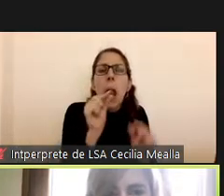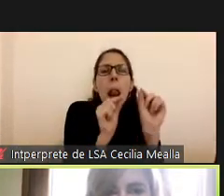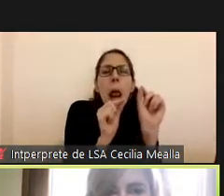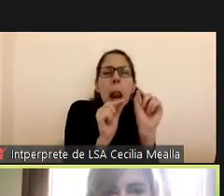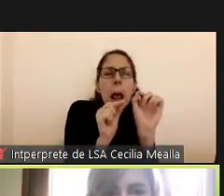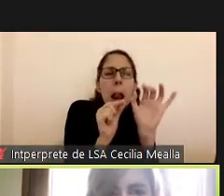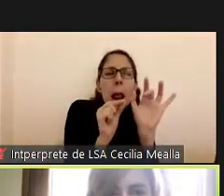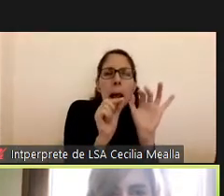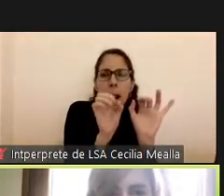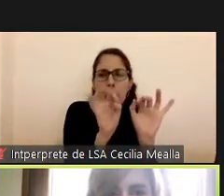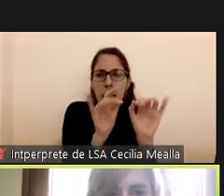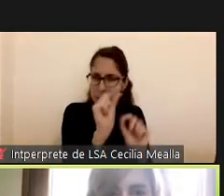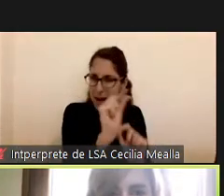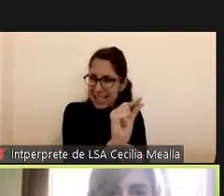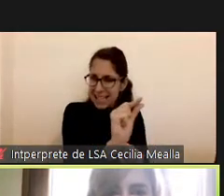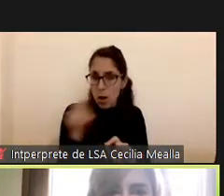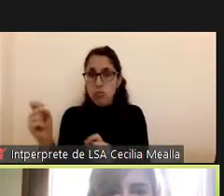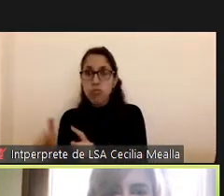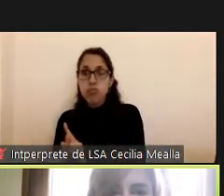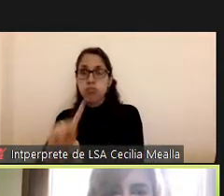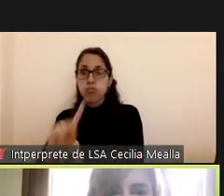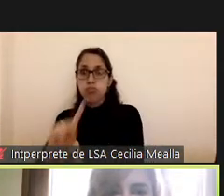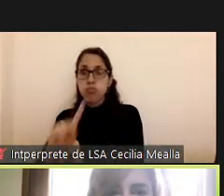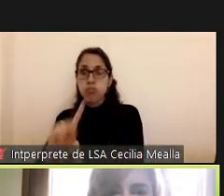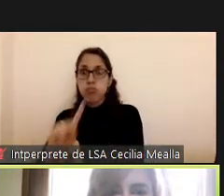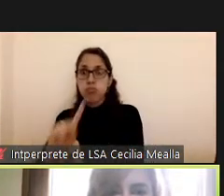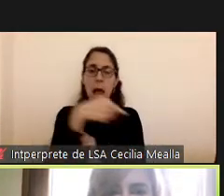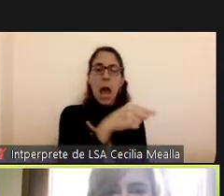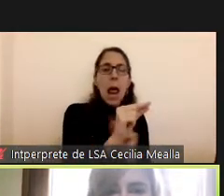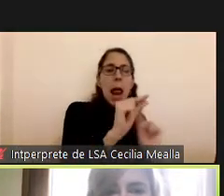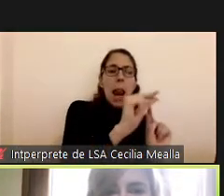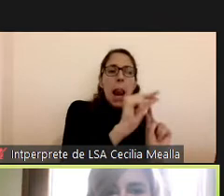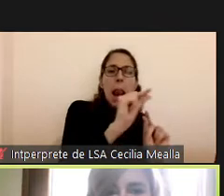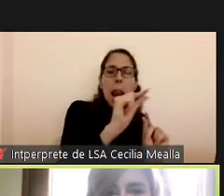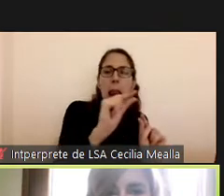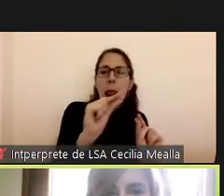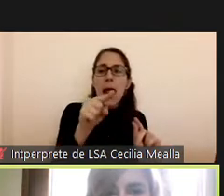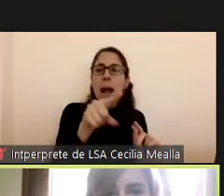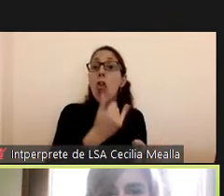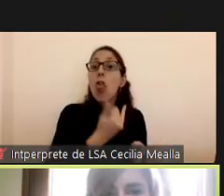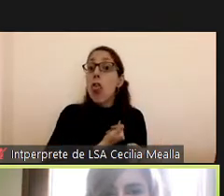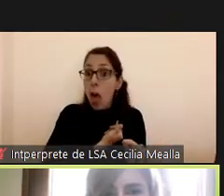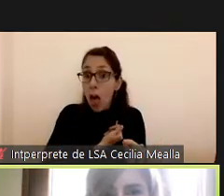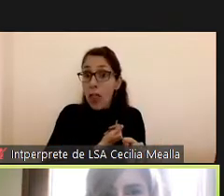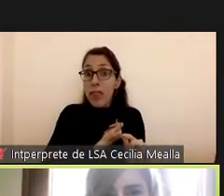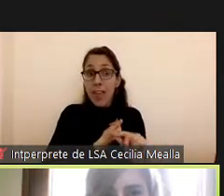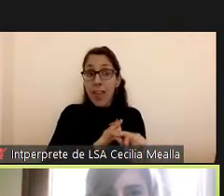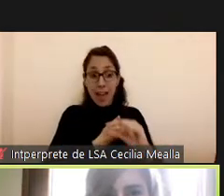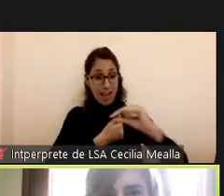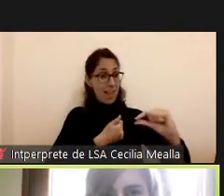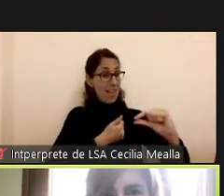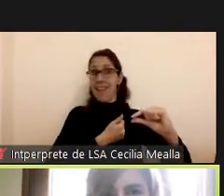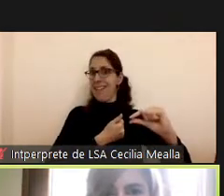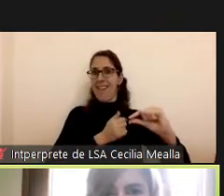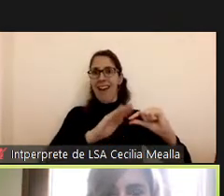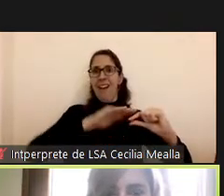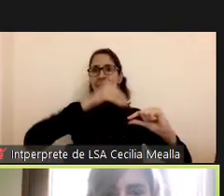Que estos lipopolisacáridos están en la membrana externa.